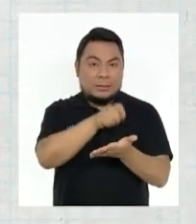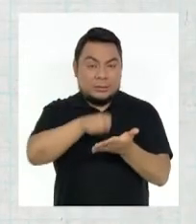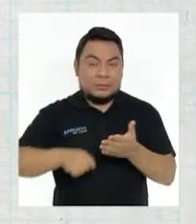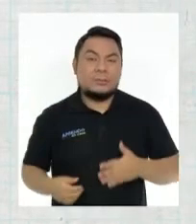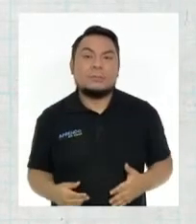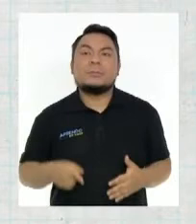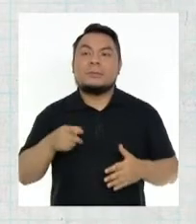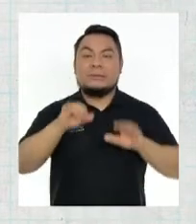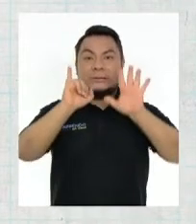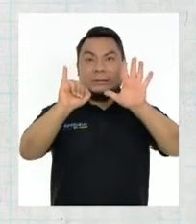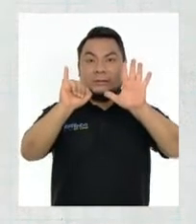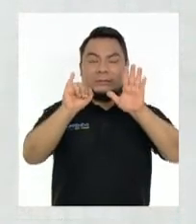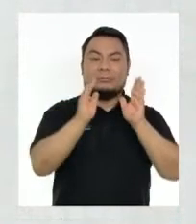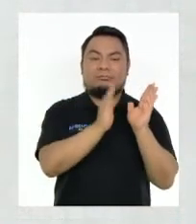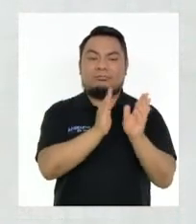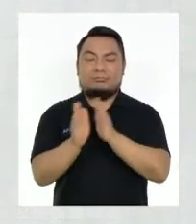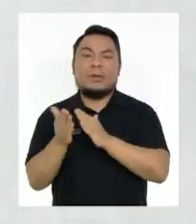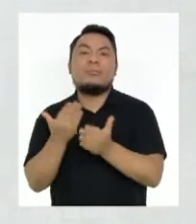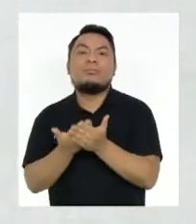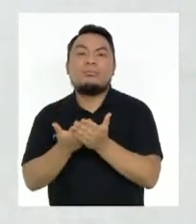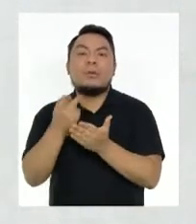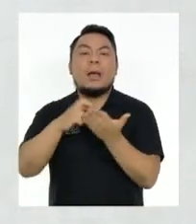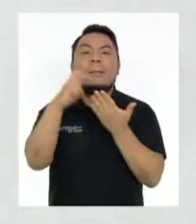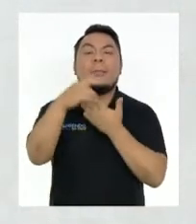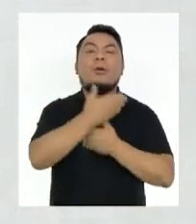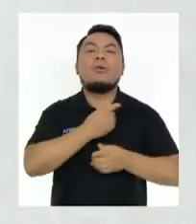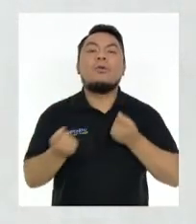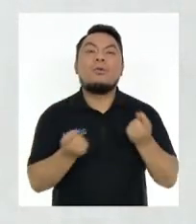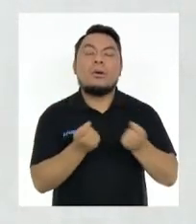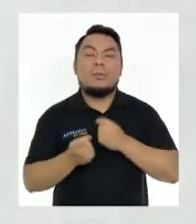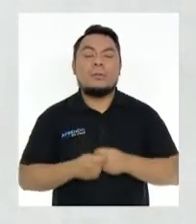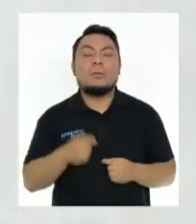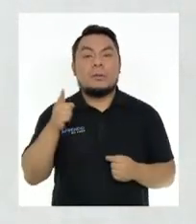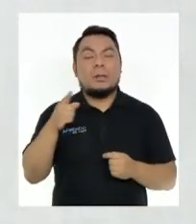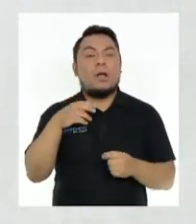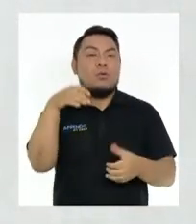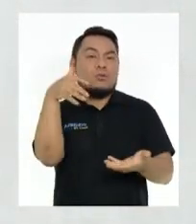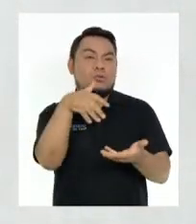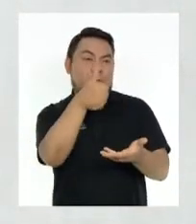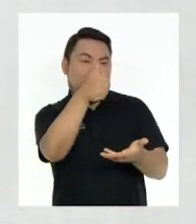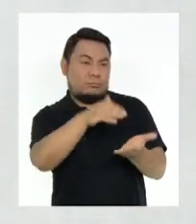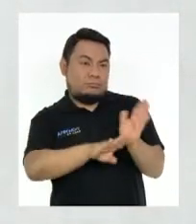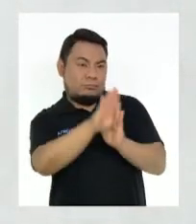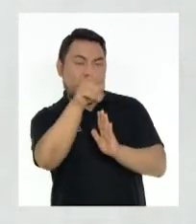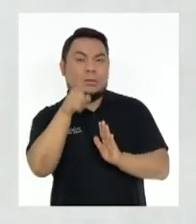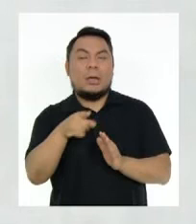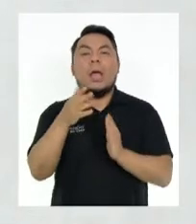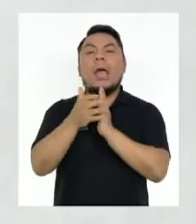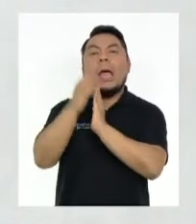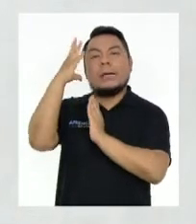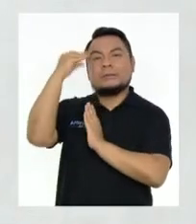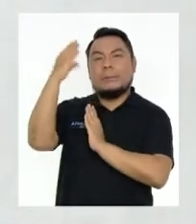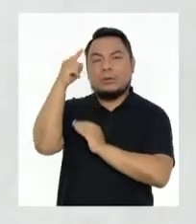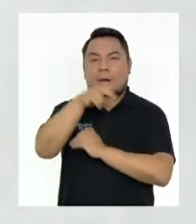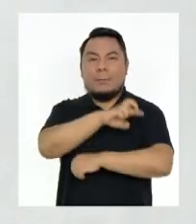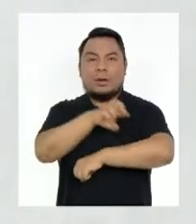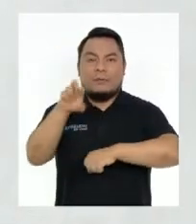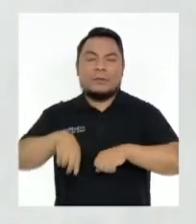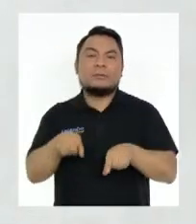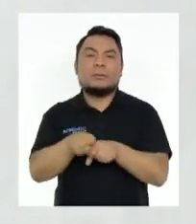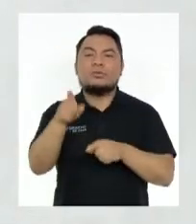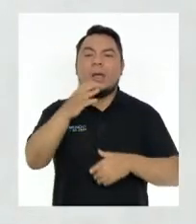contempla 6 categorías: propuesta o plan de gobierno, nivel educativo, trayectoria profesional, su forma de